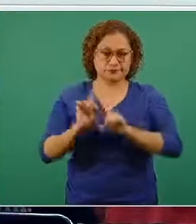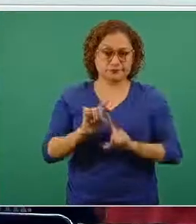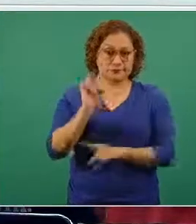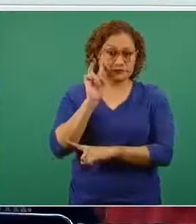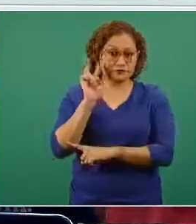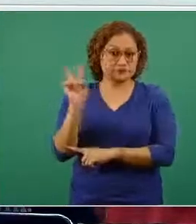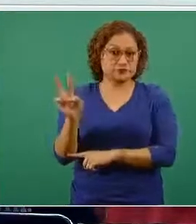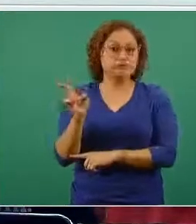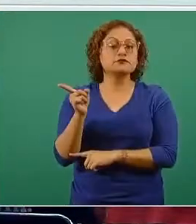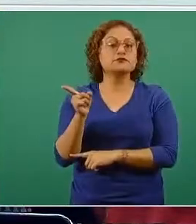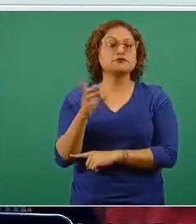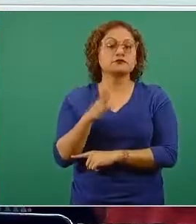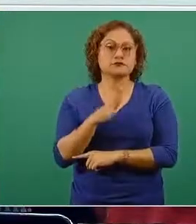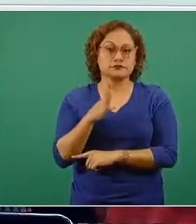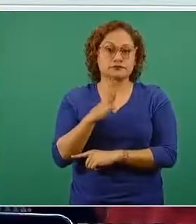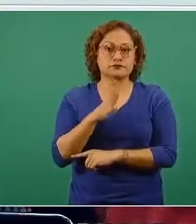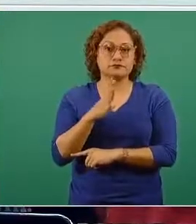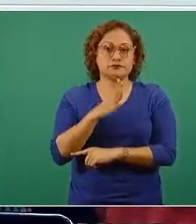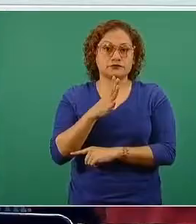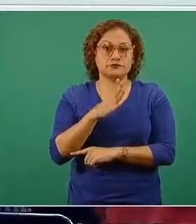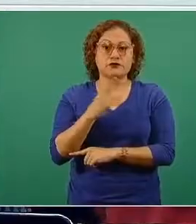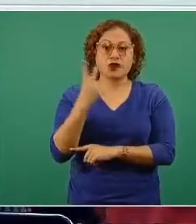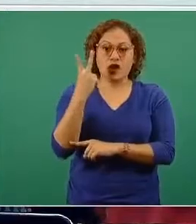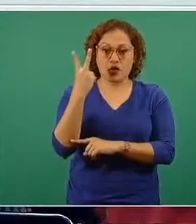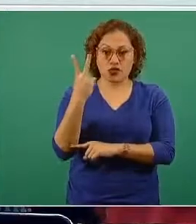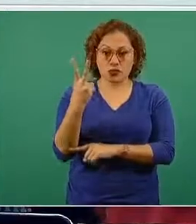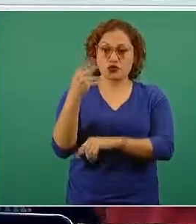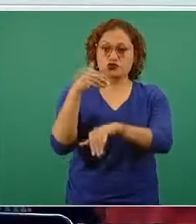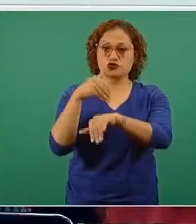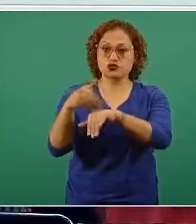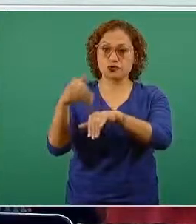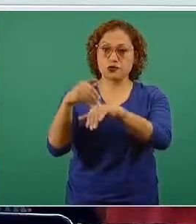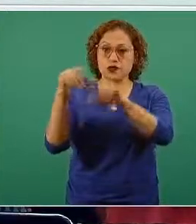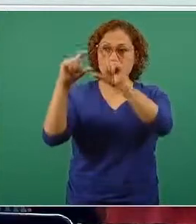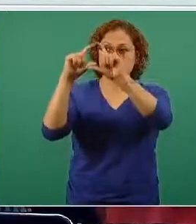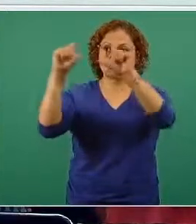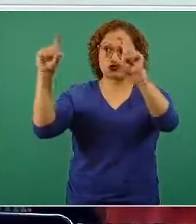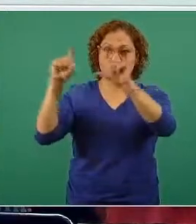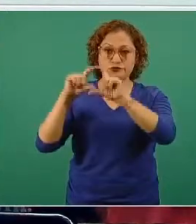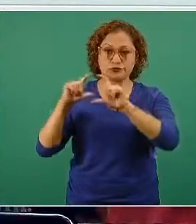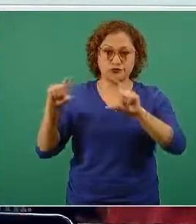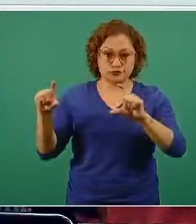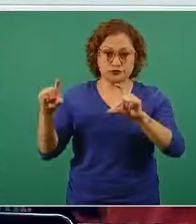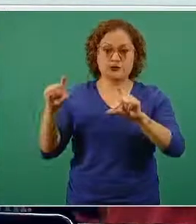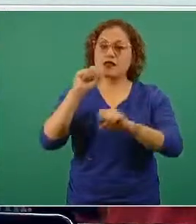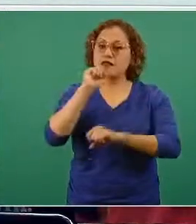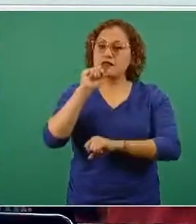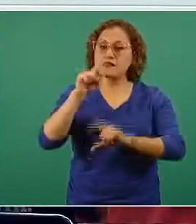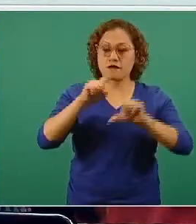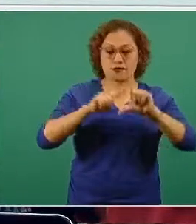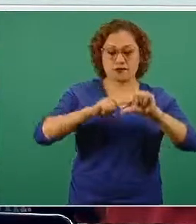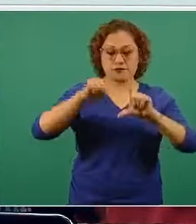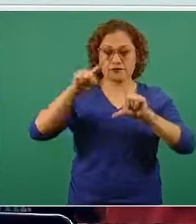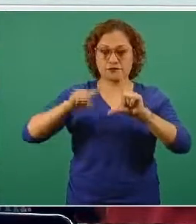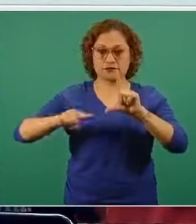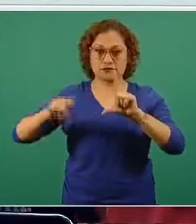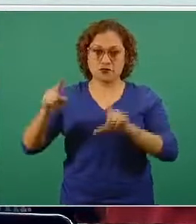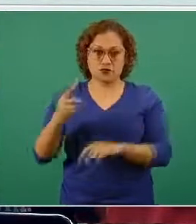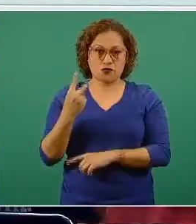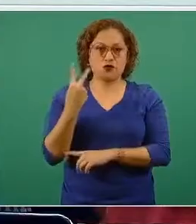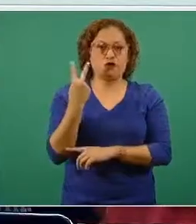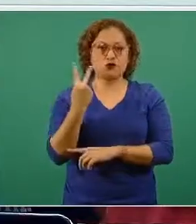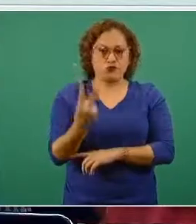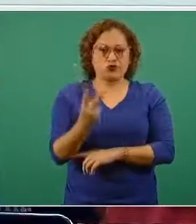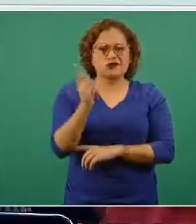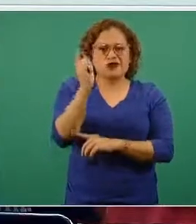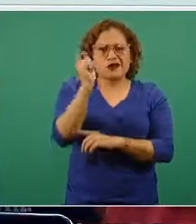observar 2 cifras importantes y 2 curvas. Estas curvas lo que nos están mostrando